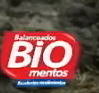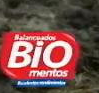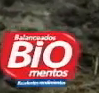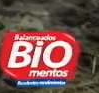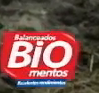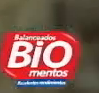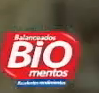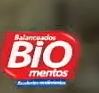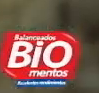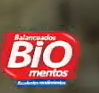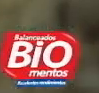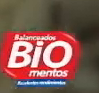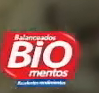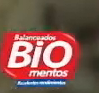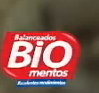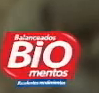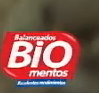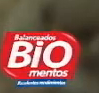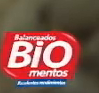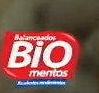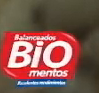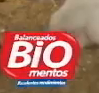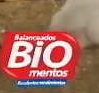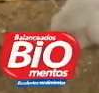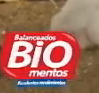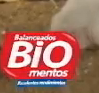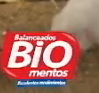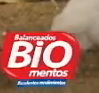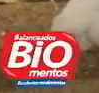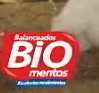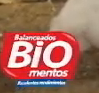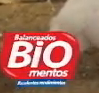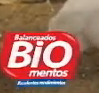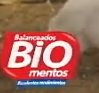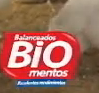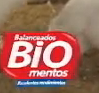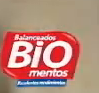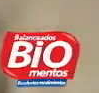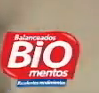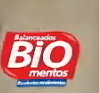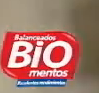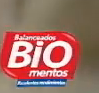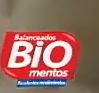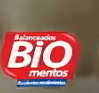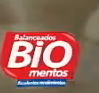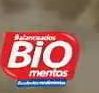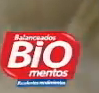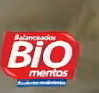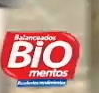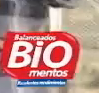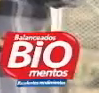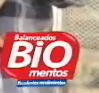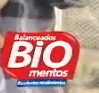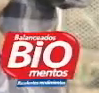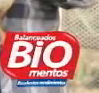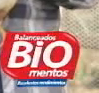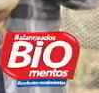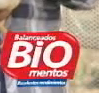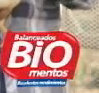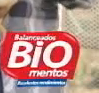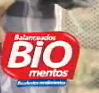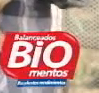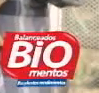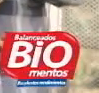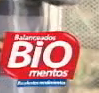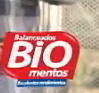poza. Entendimos el pío pío de tu negocio e hicimos sonar el chin chin de la caja registradora. 50 años juntos, hablando tu